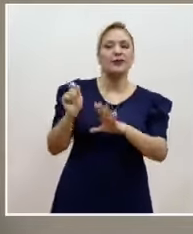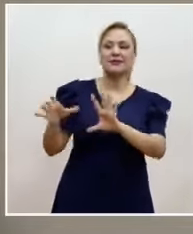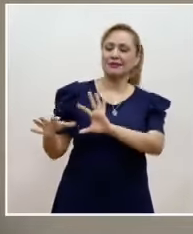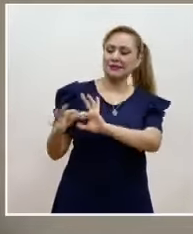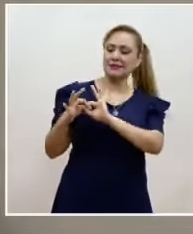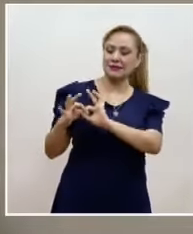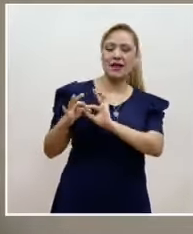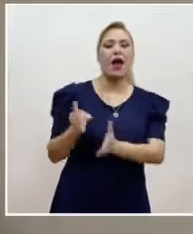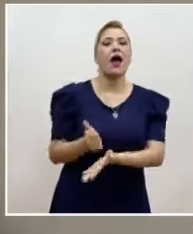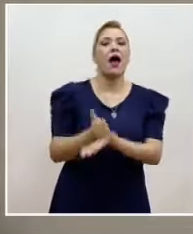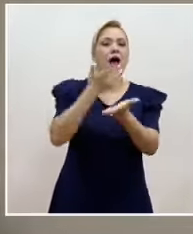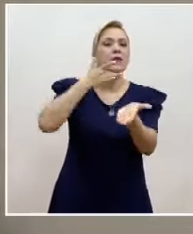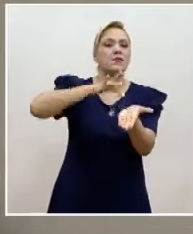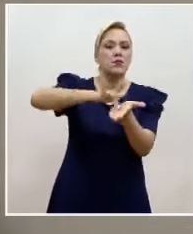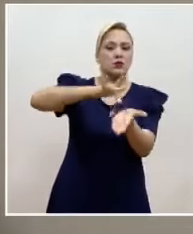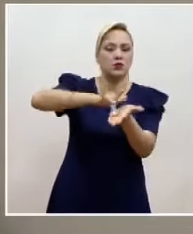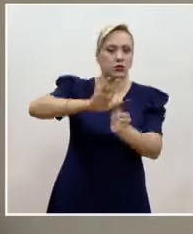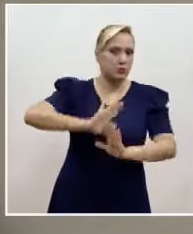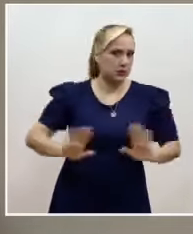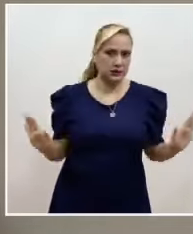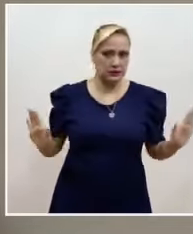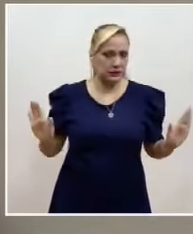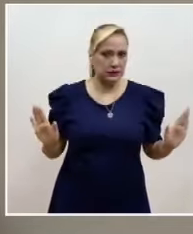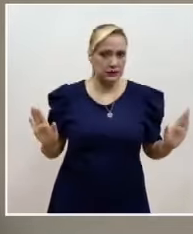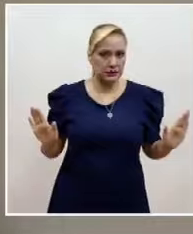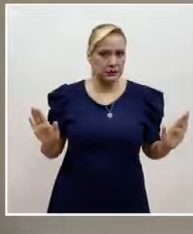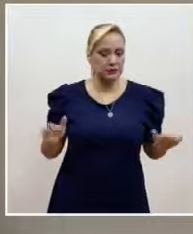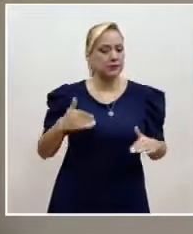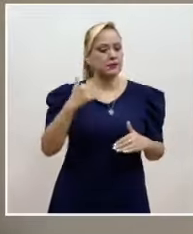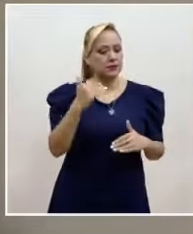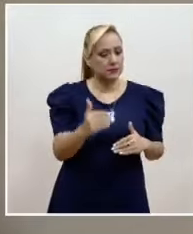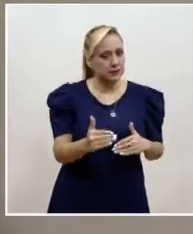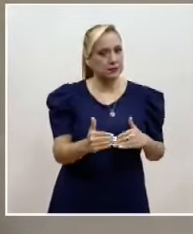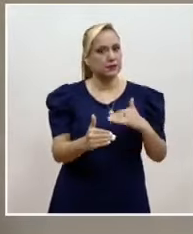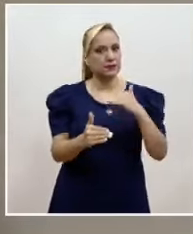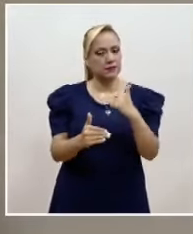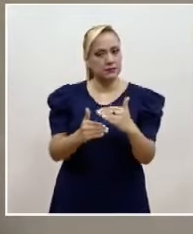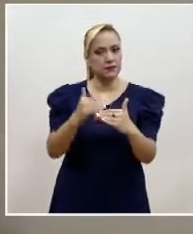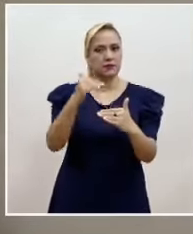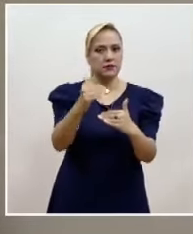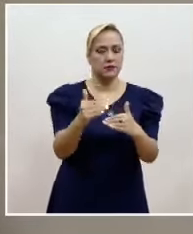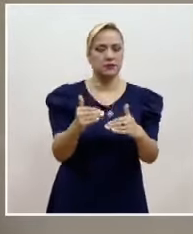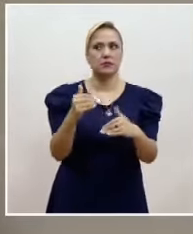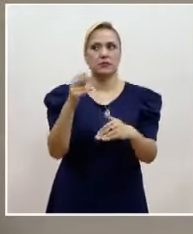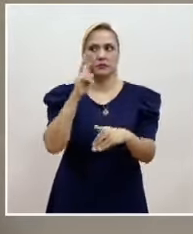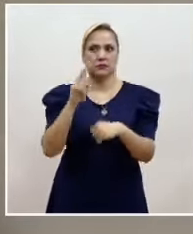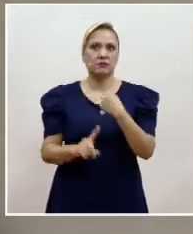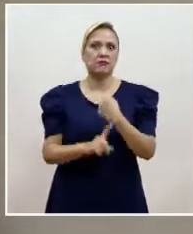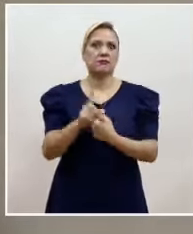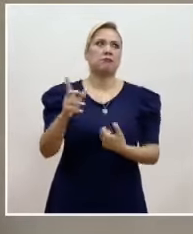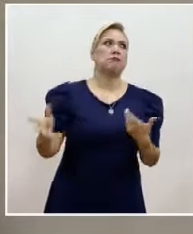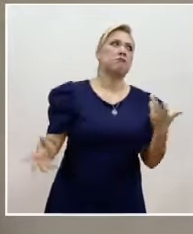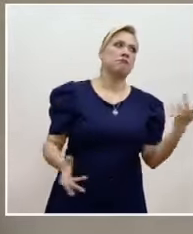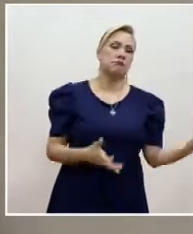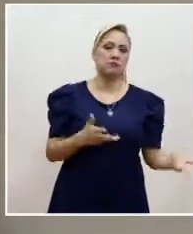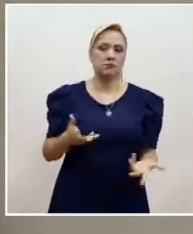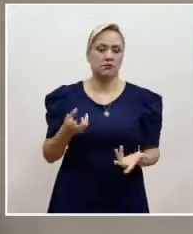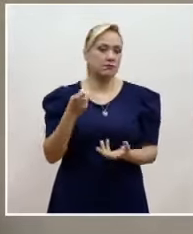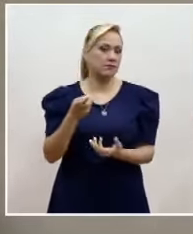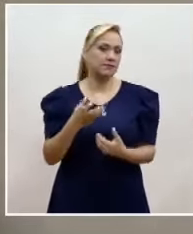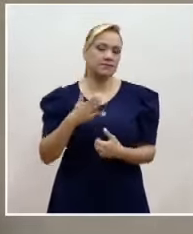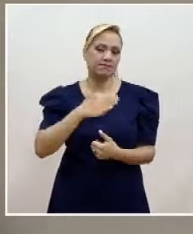problema. Esos creo que son como pasos básicos que de hecho en la implementación surgen y que son un gran reto, Claro. ¿no? Y a